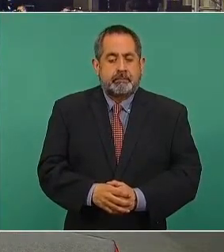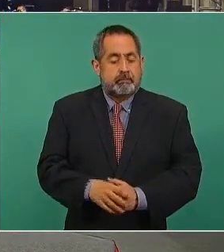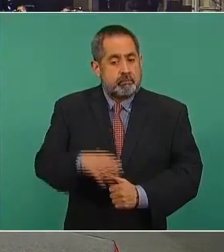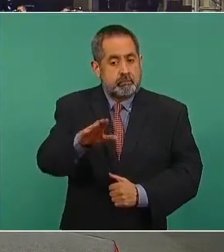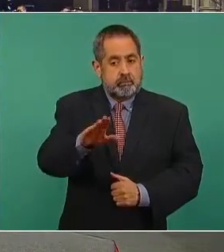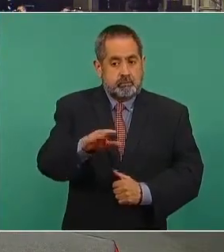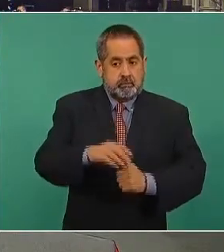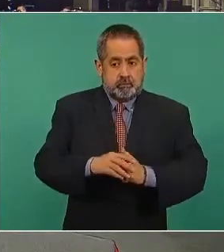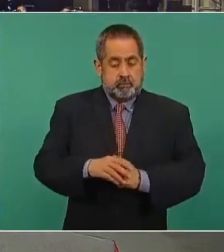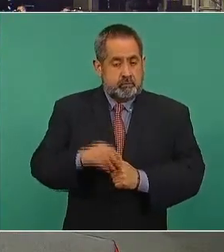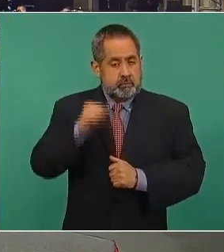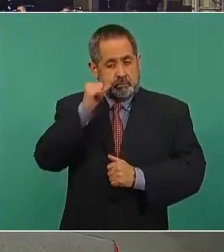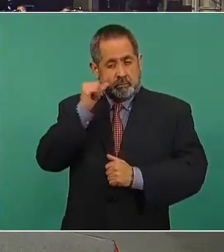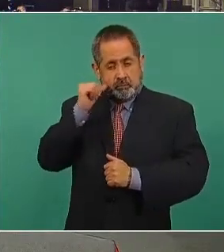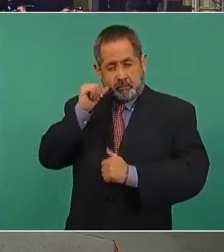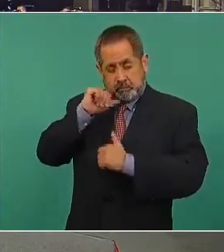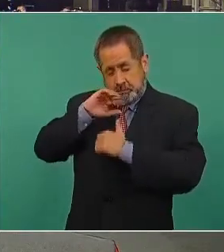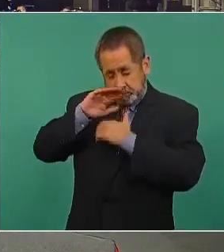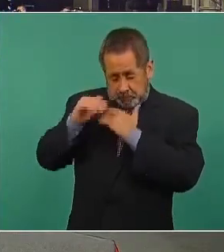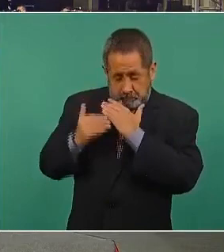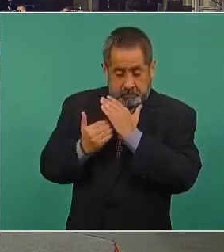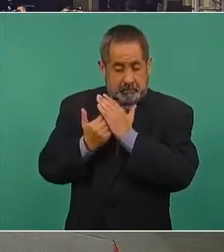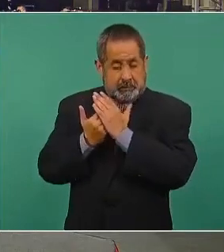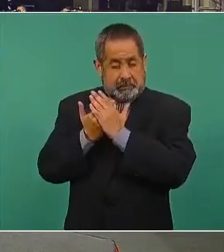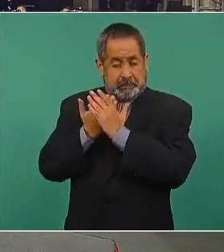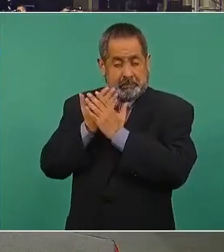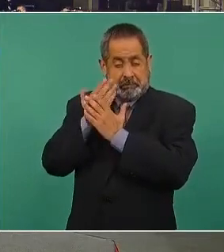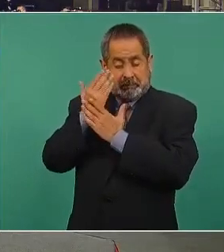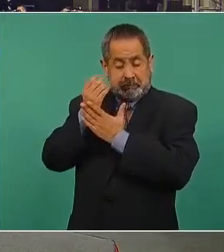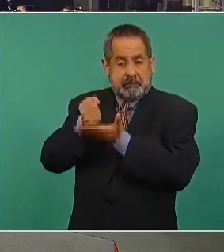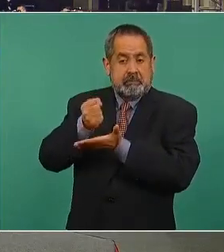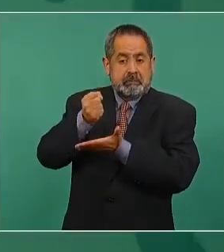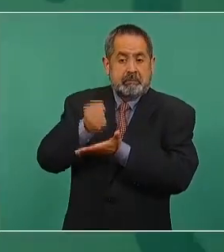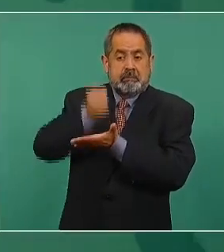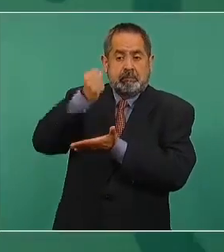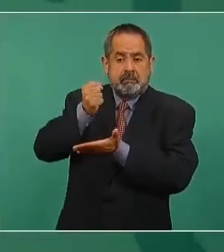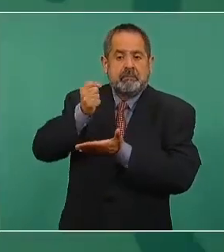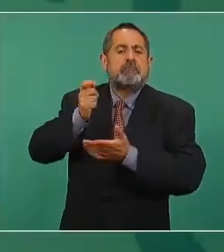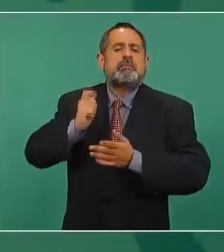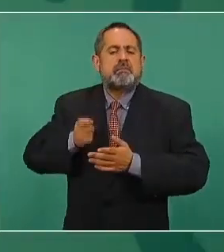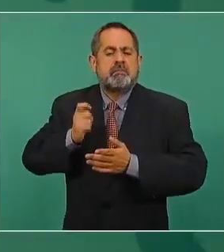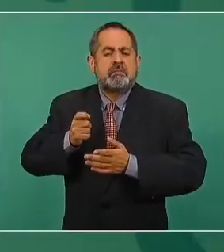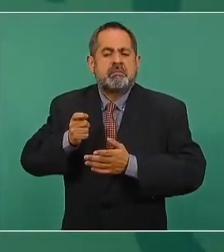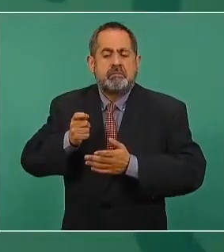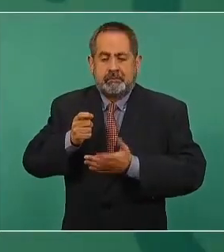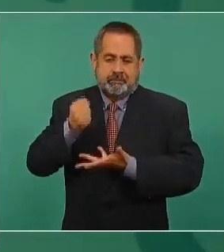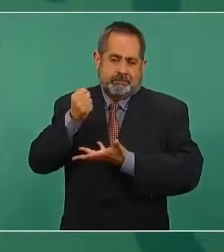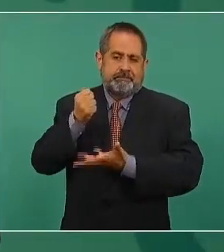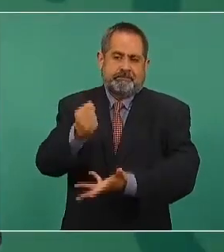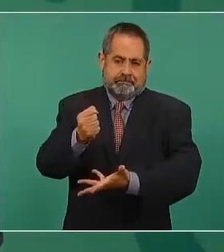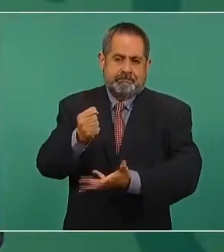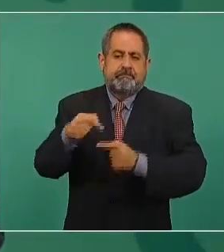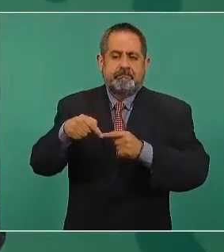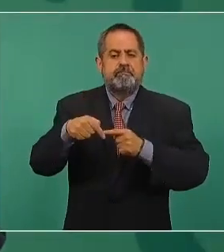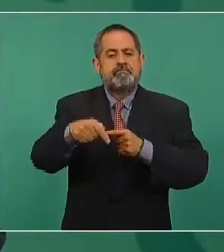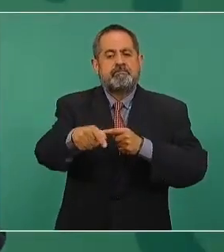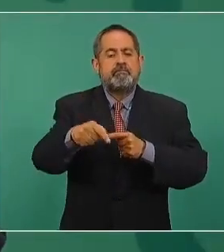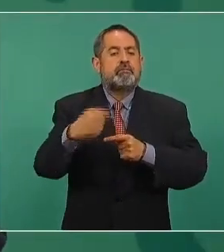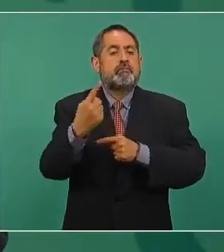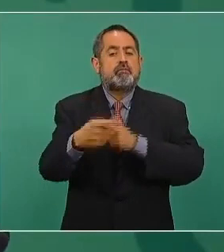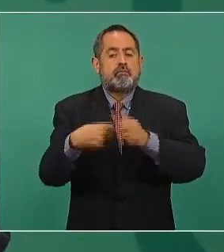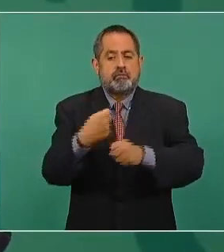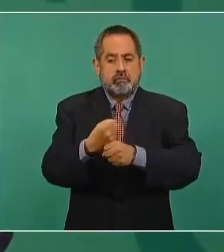ayer en la madrugada se aprobó el presupuesto para el año próximo.